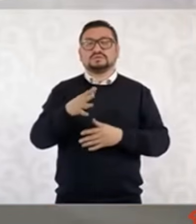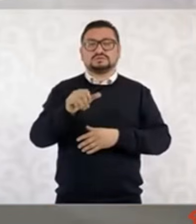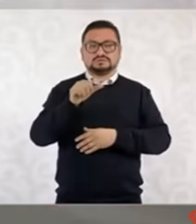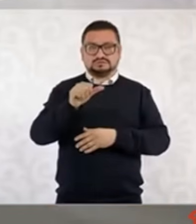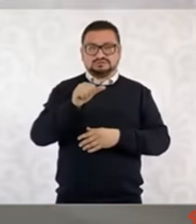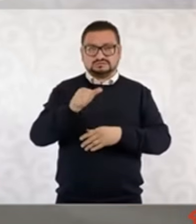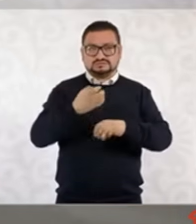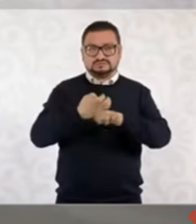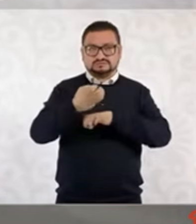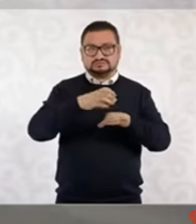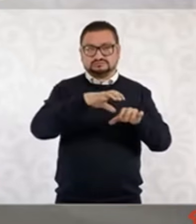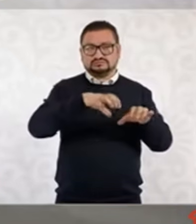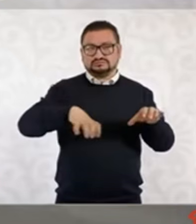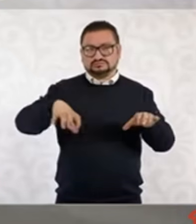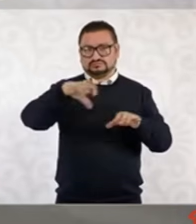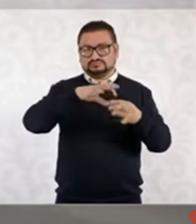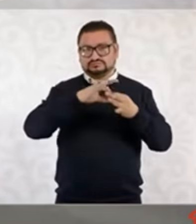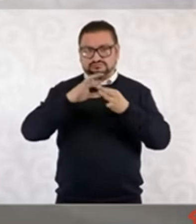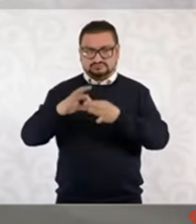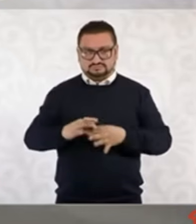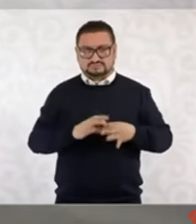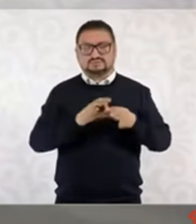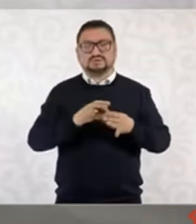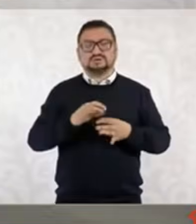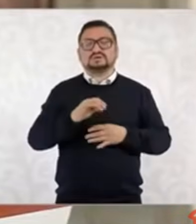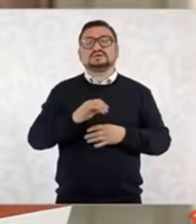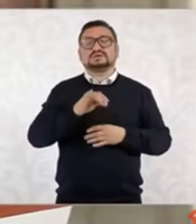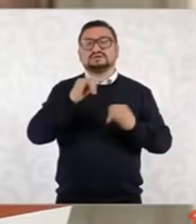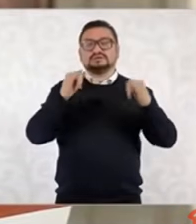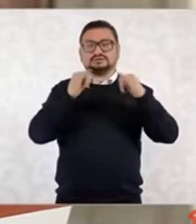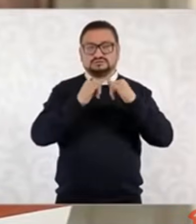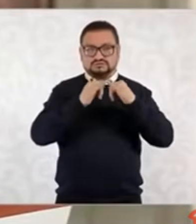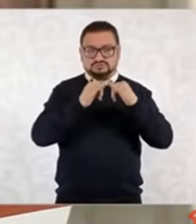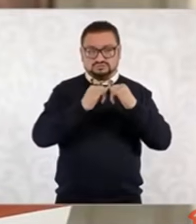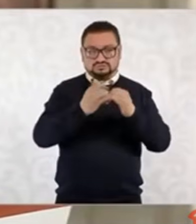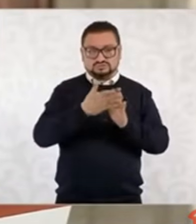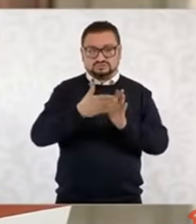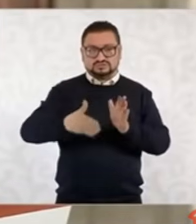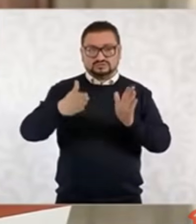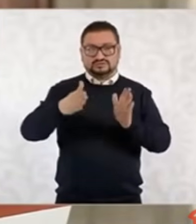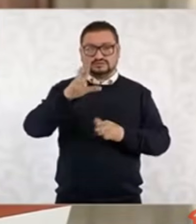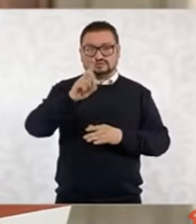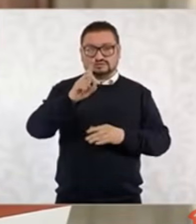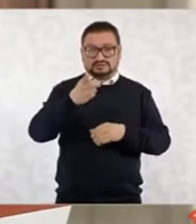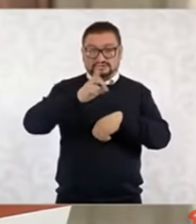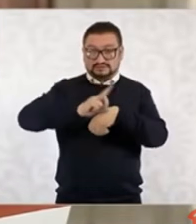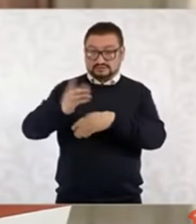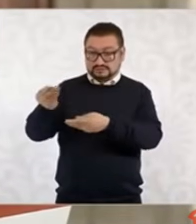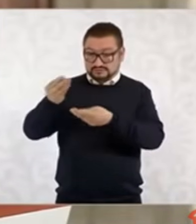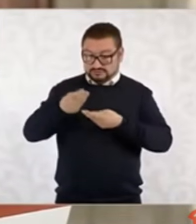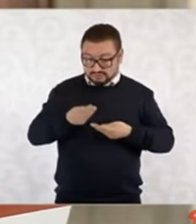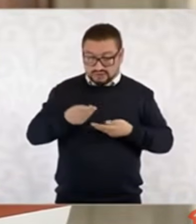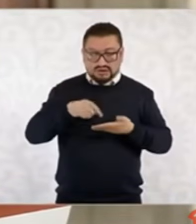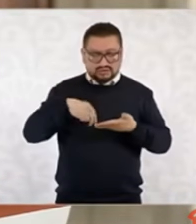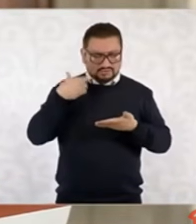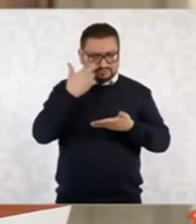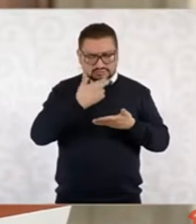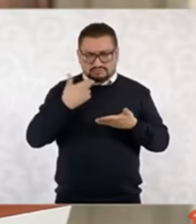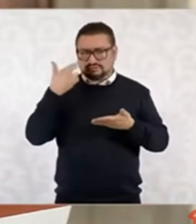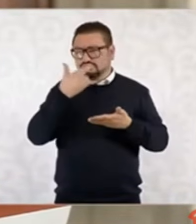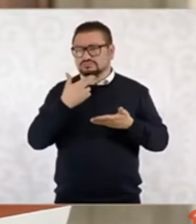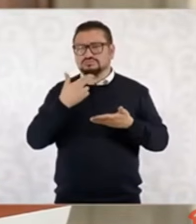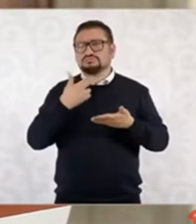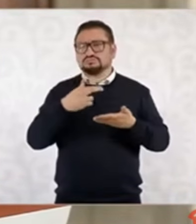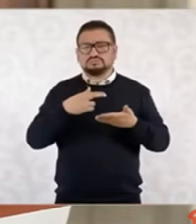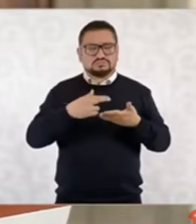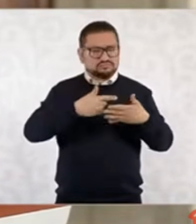entidades federativas. El instituto, dentro de los siguientes 30 días que se reciba la solicitud, verificará el requisito